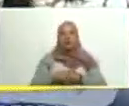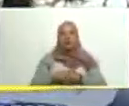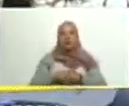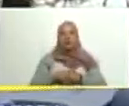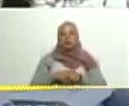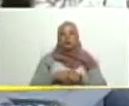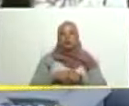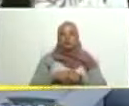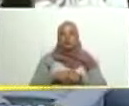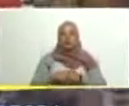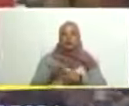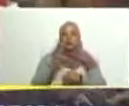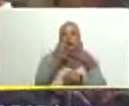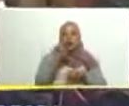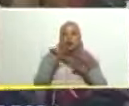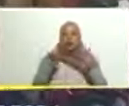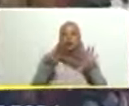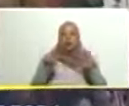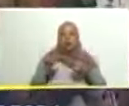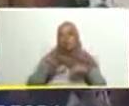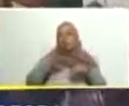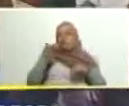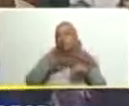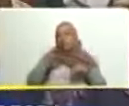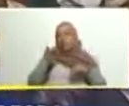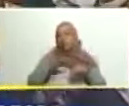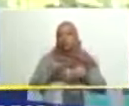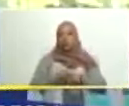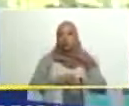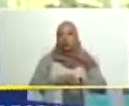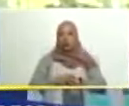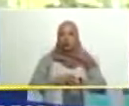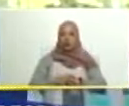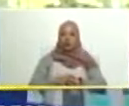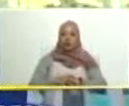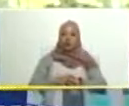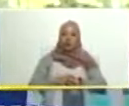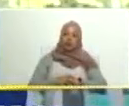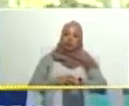El número 36, muy importante, es el